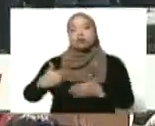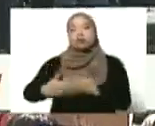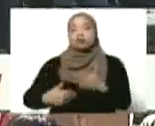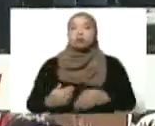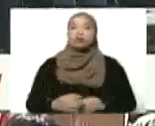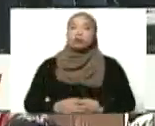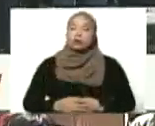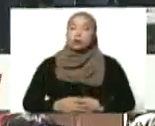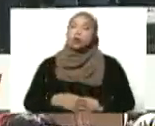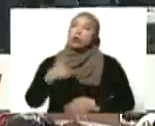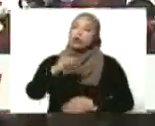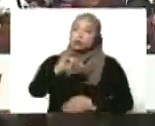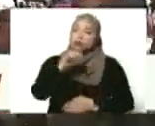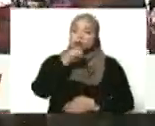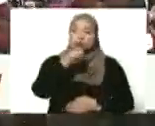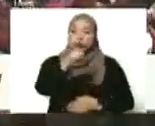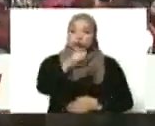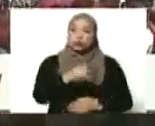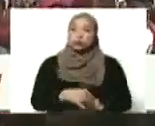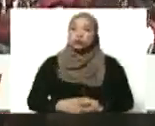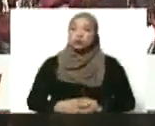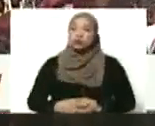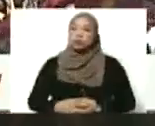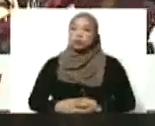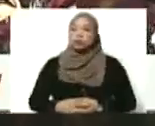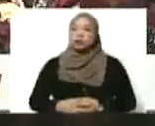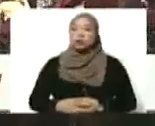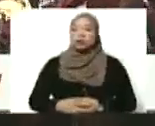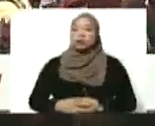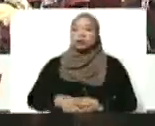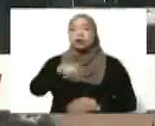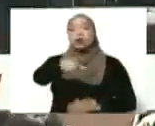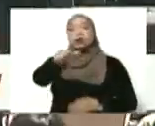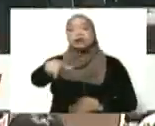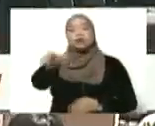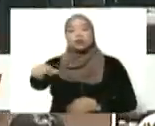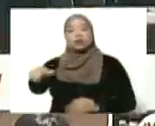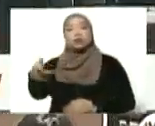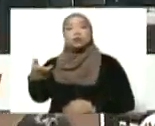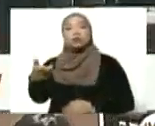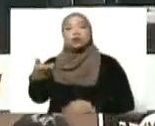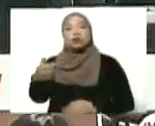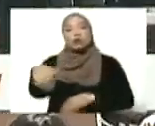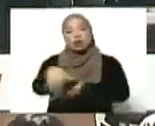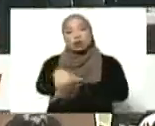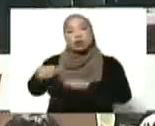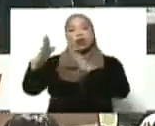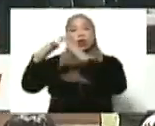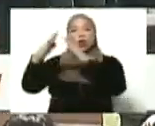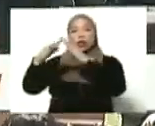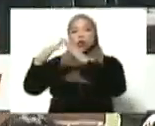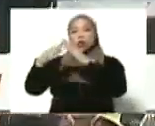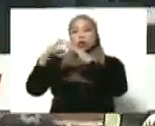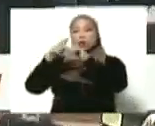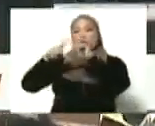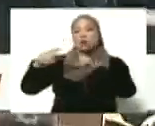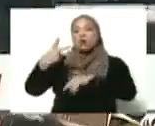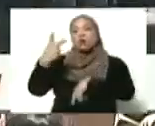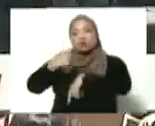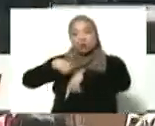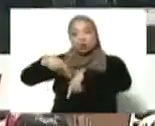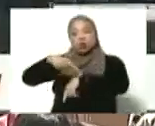usted puede pasar por un sitio y dice, ahí se está mudando una gente en esa casa. Pero a las 2 horas